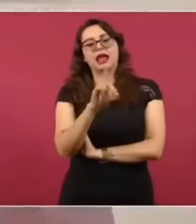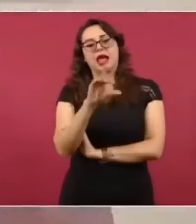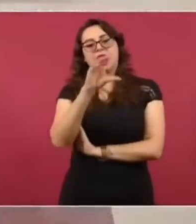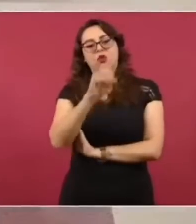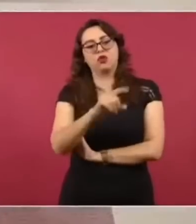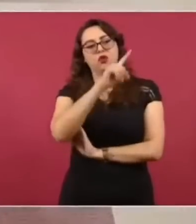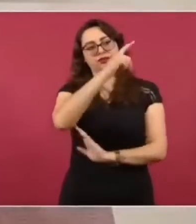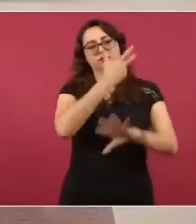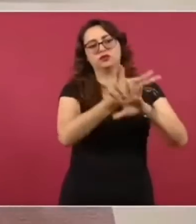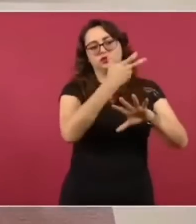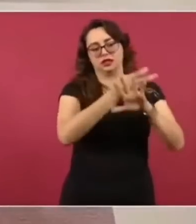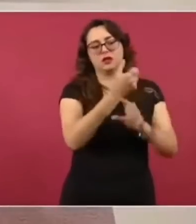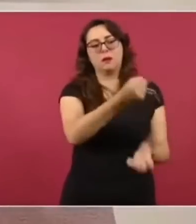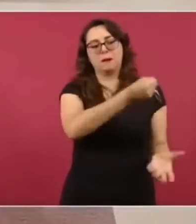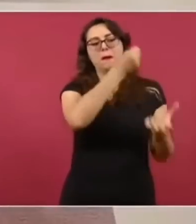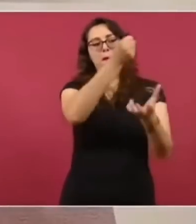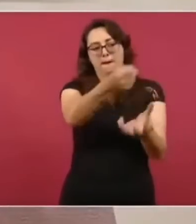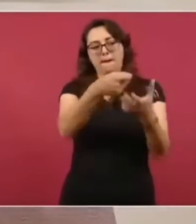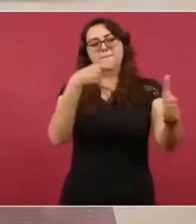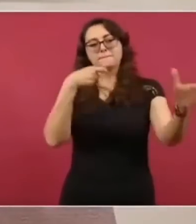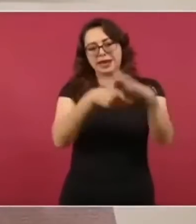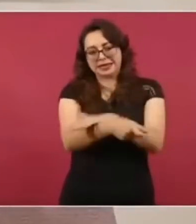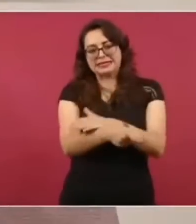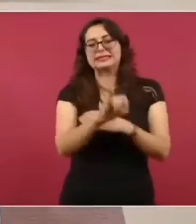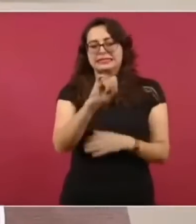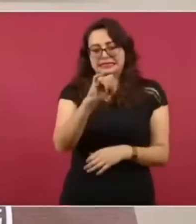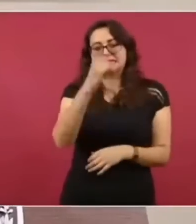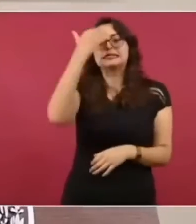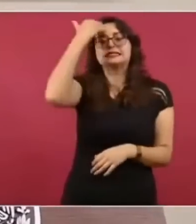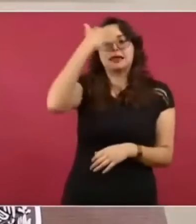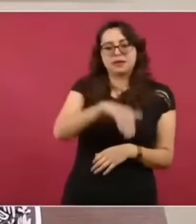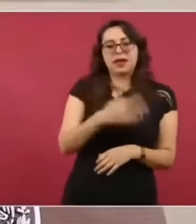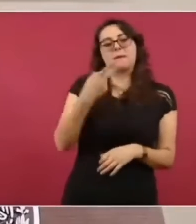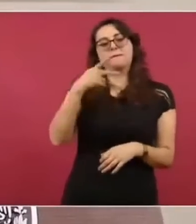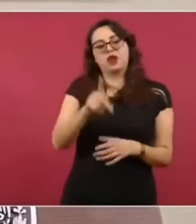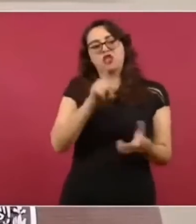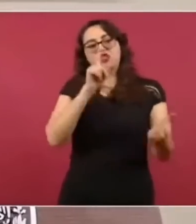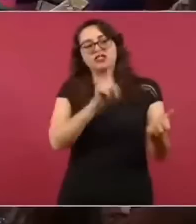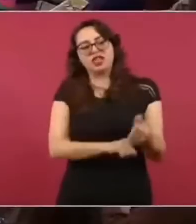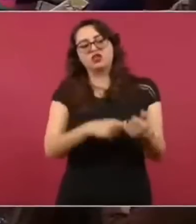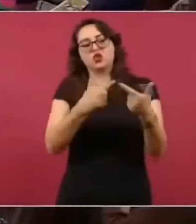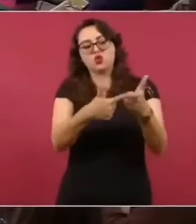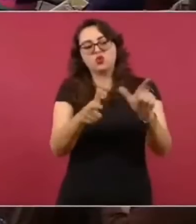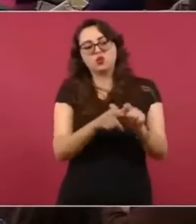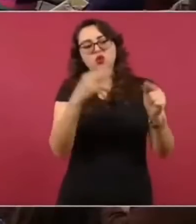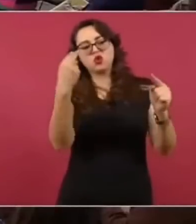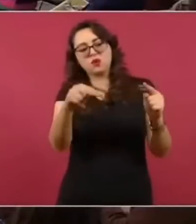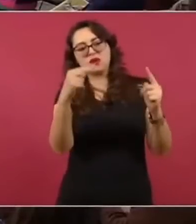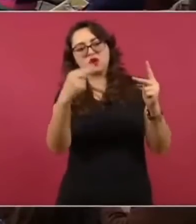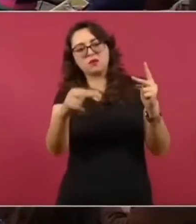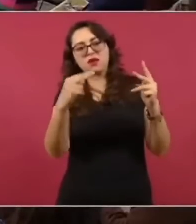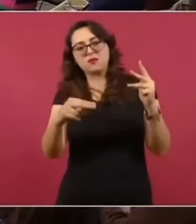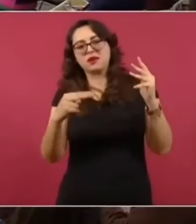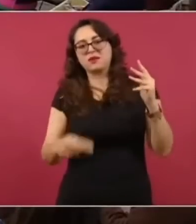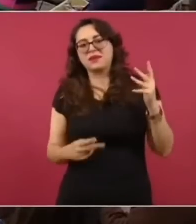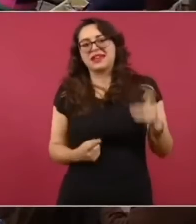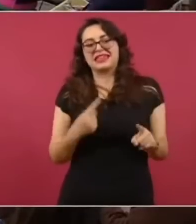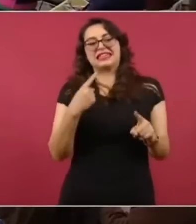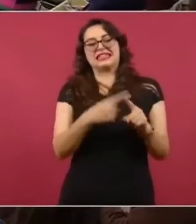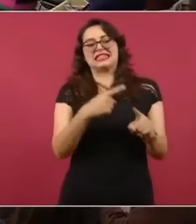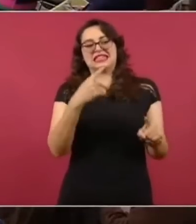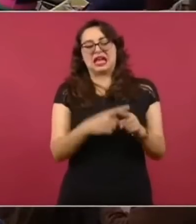todo ese grupo, pero no sabía yo cómo